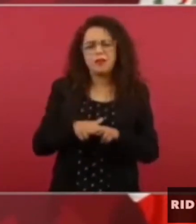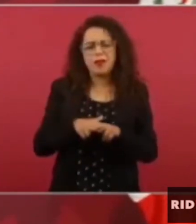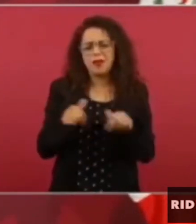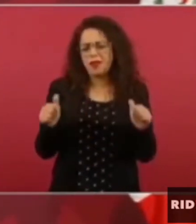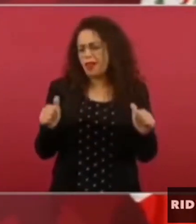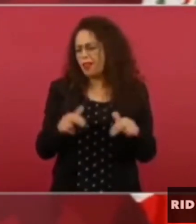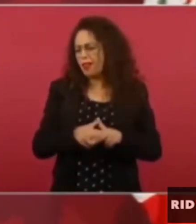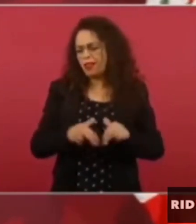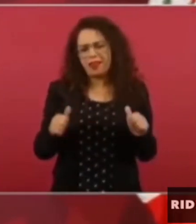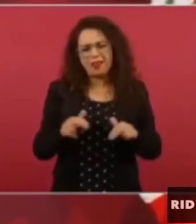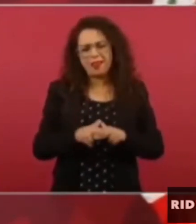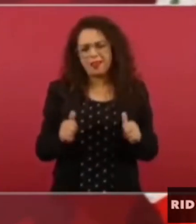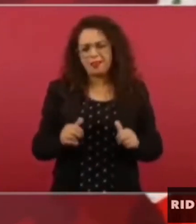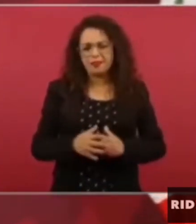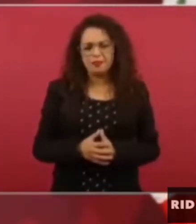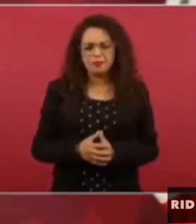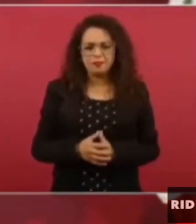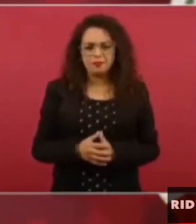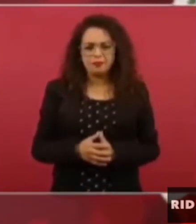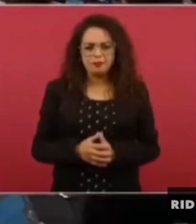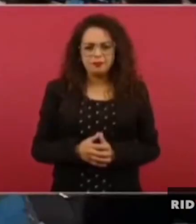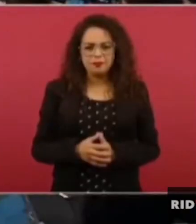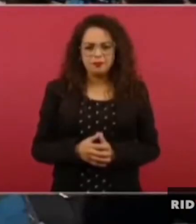Para nada.